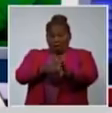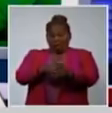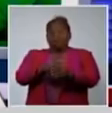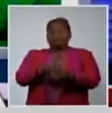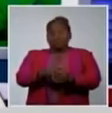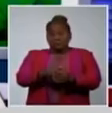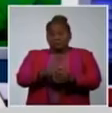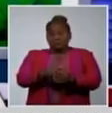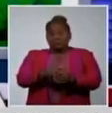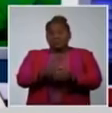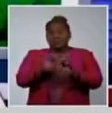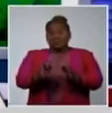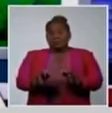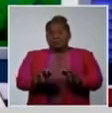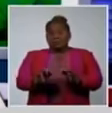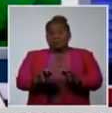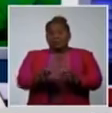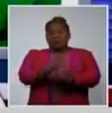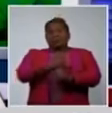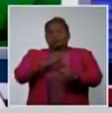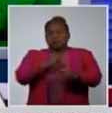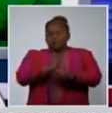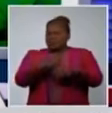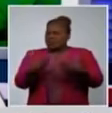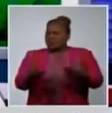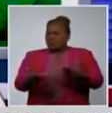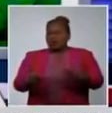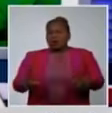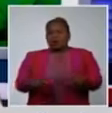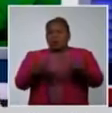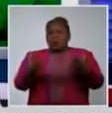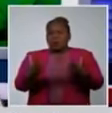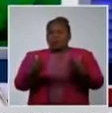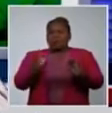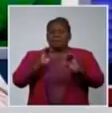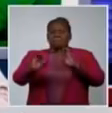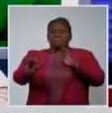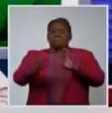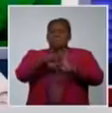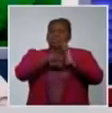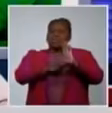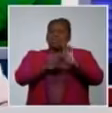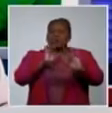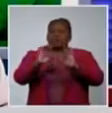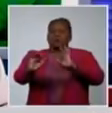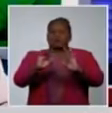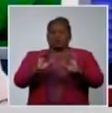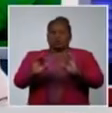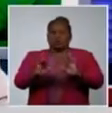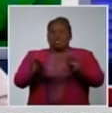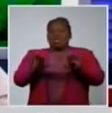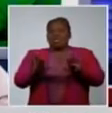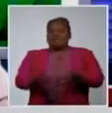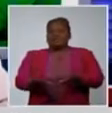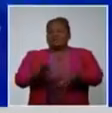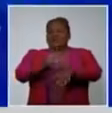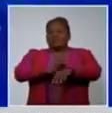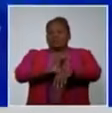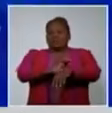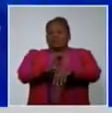se utilicen todas las medidas de protección posible para evitar el contagio de la enfermedad